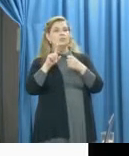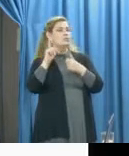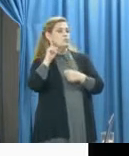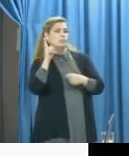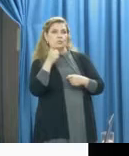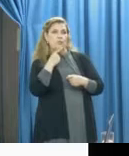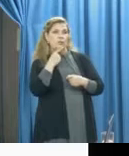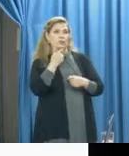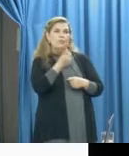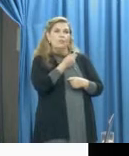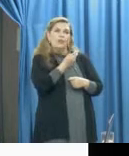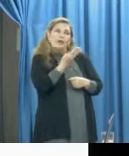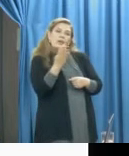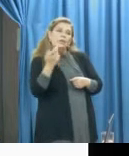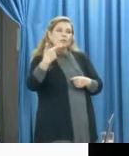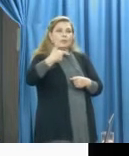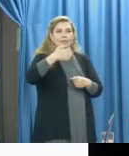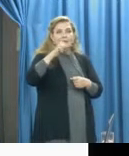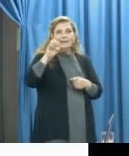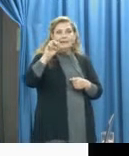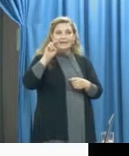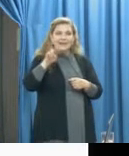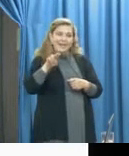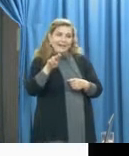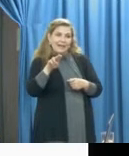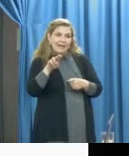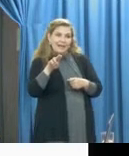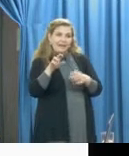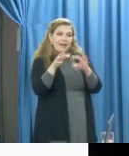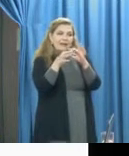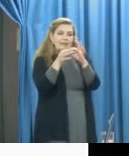Estos son algunos de los genes que se han